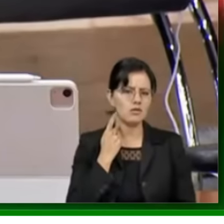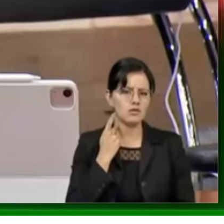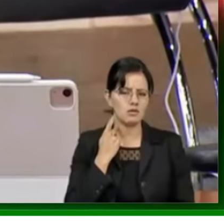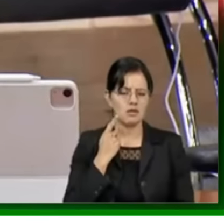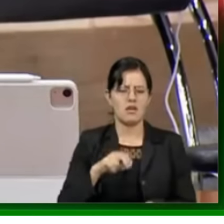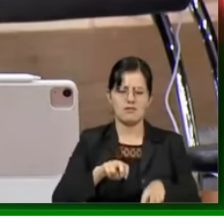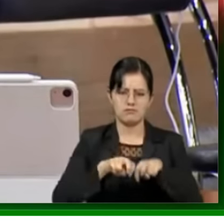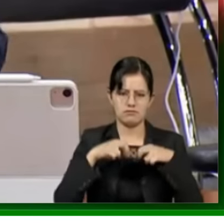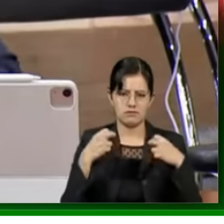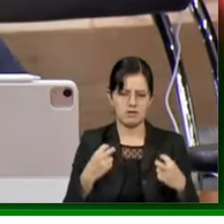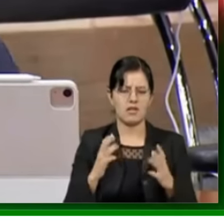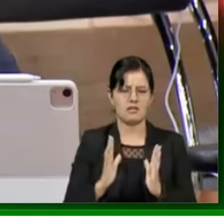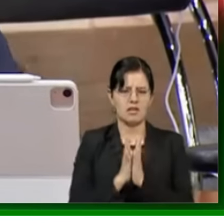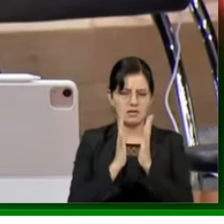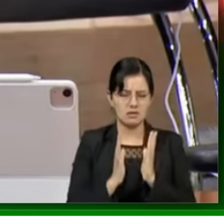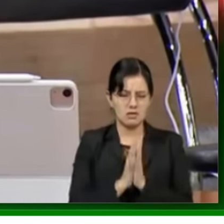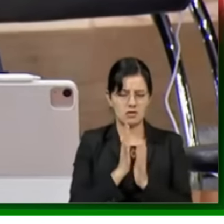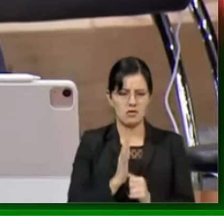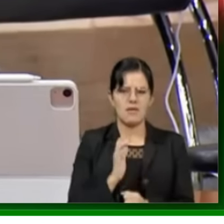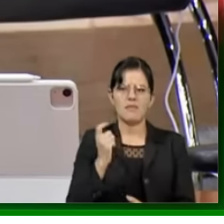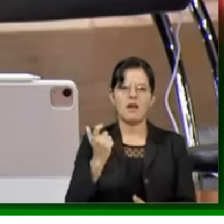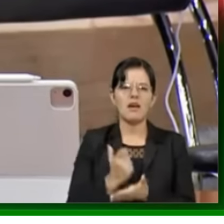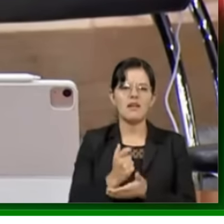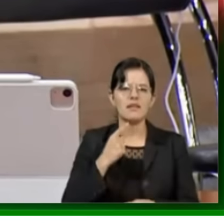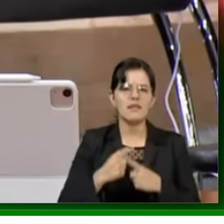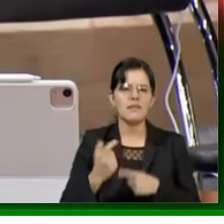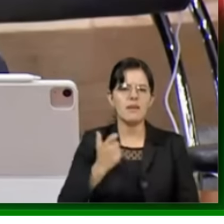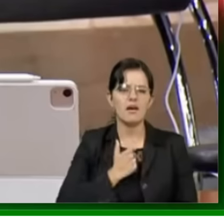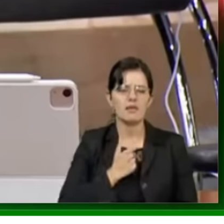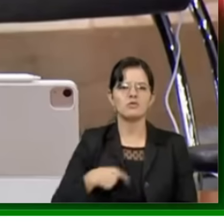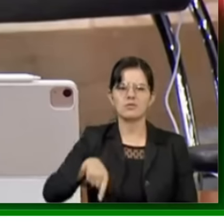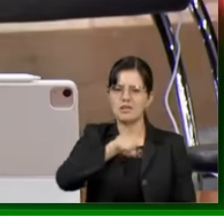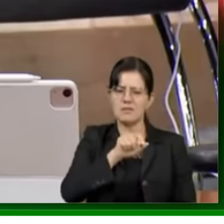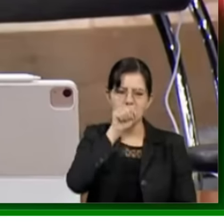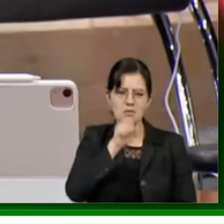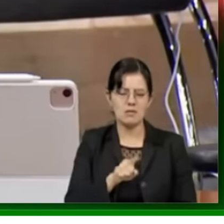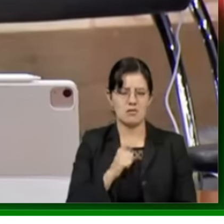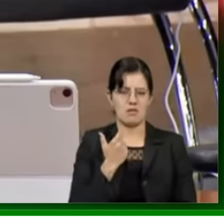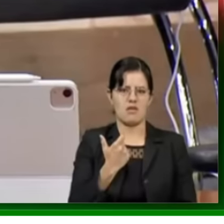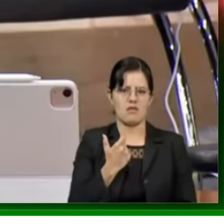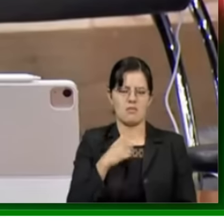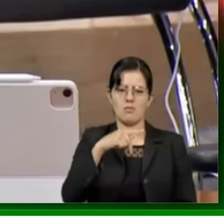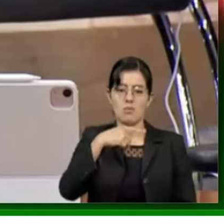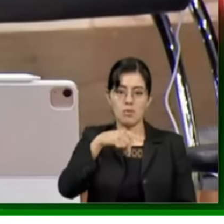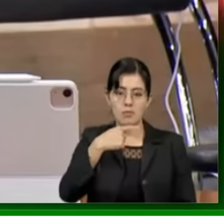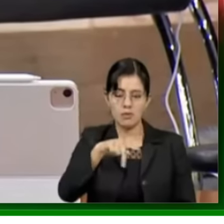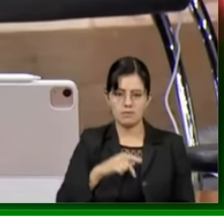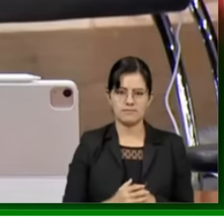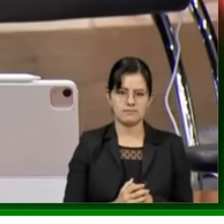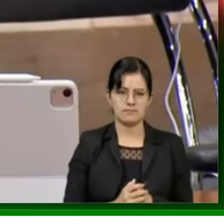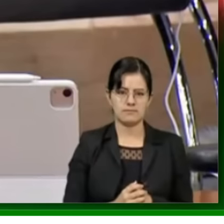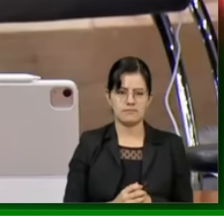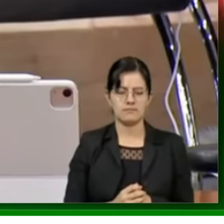en esta herradura de la Democracia pagados por ustedes con su dinero no